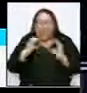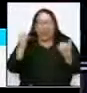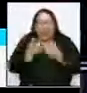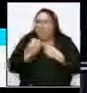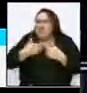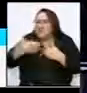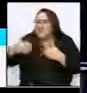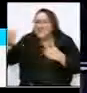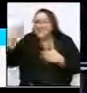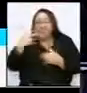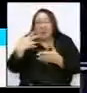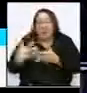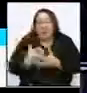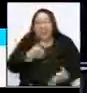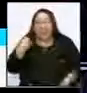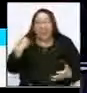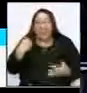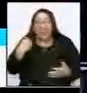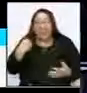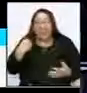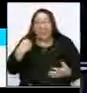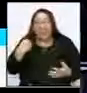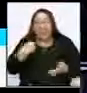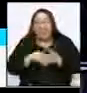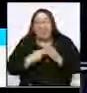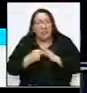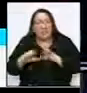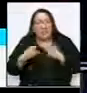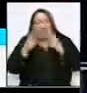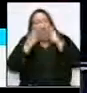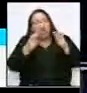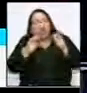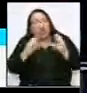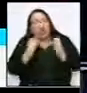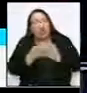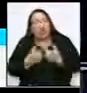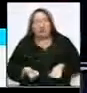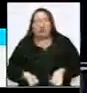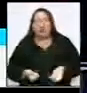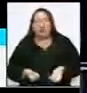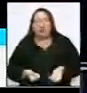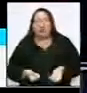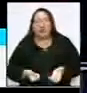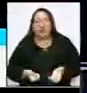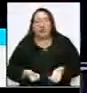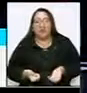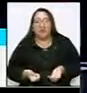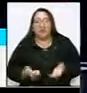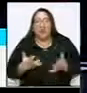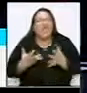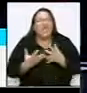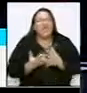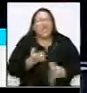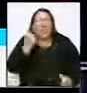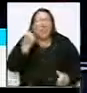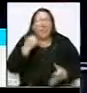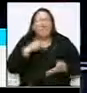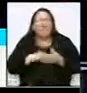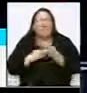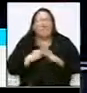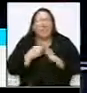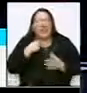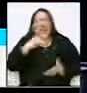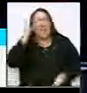seguir, quitándole la posibilidad de ejercer control parlamentario, quitándole la posibilidad de